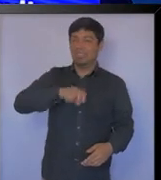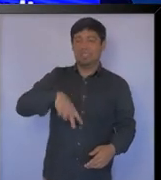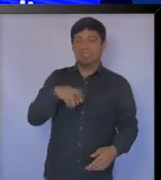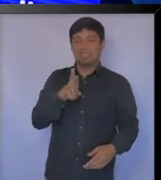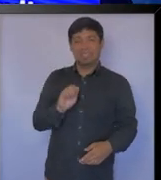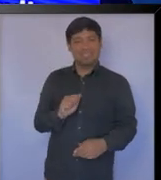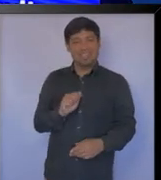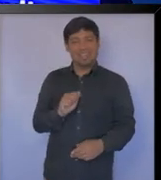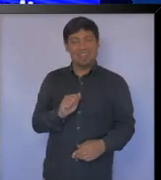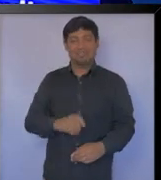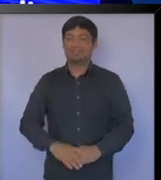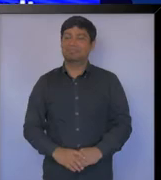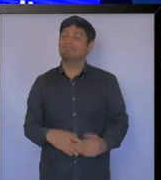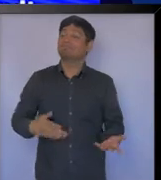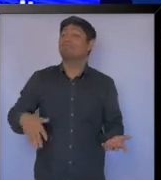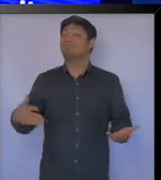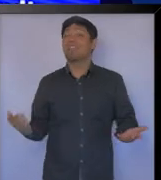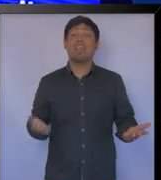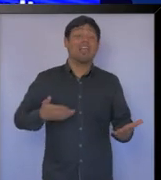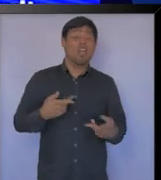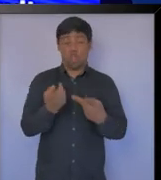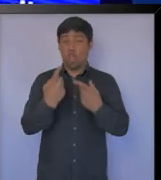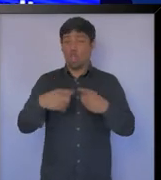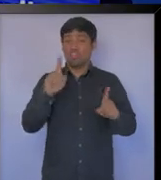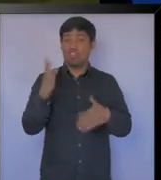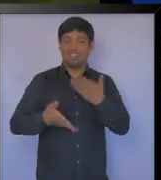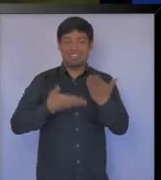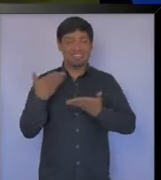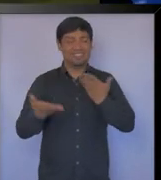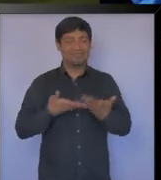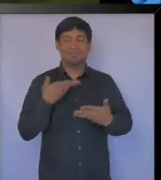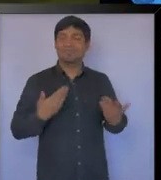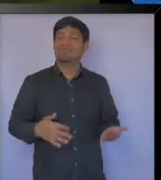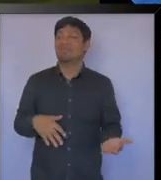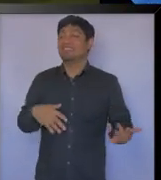de Porvenir. Vamos con este tema hermoso. ¡Eso es!